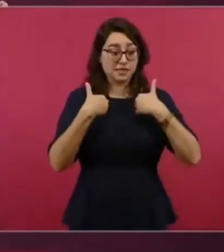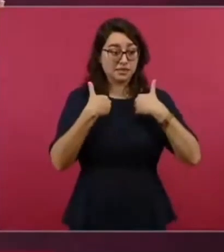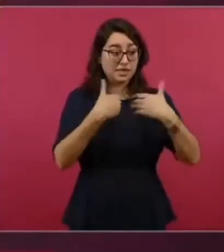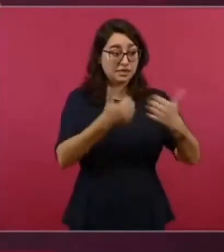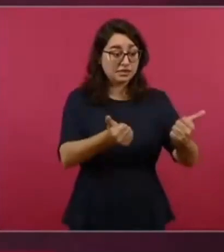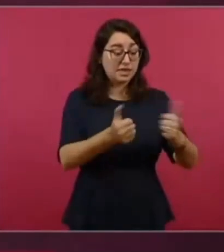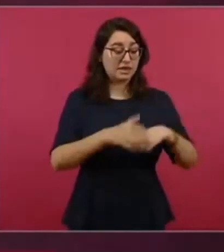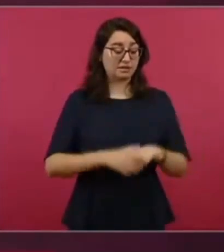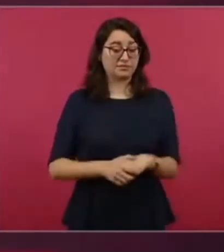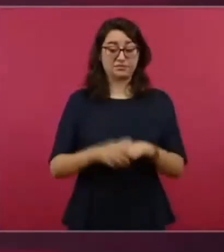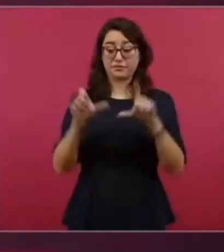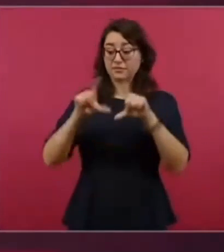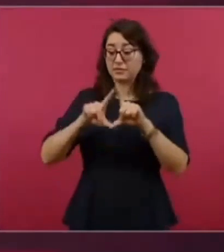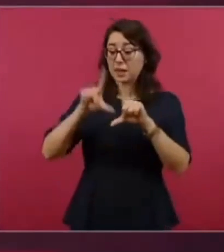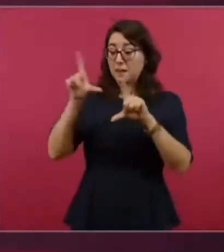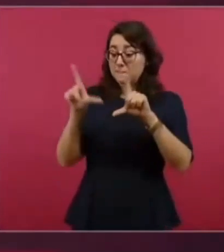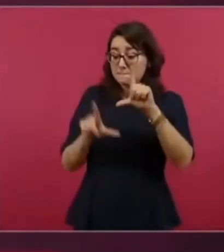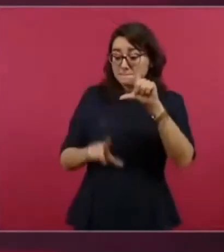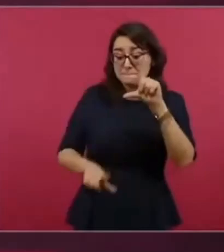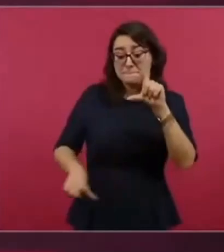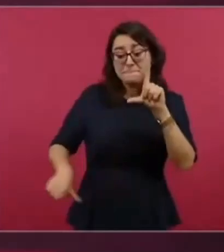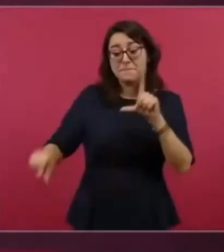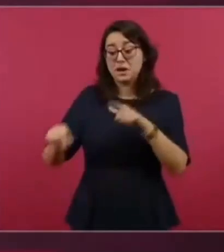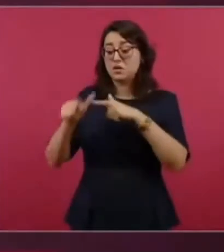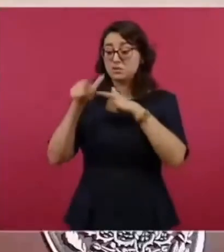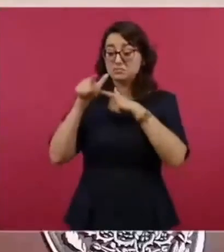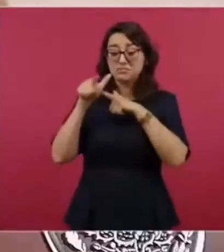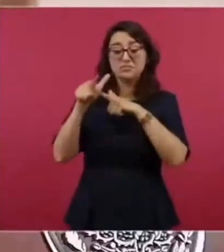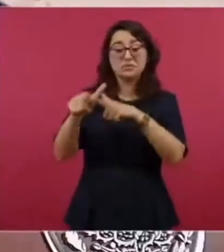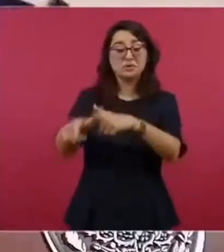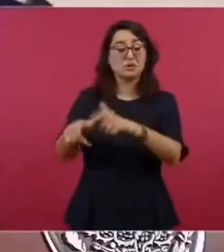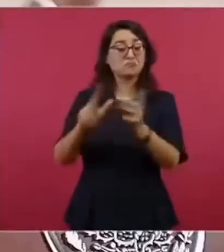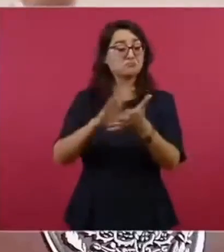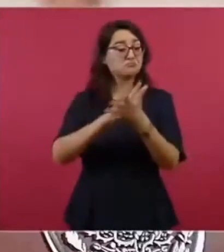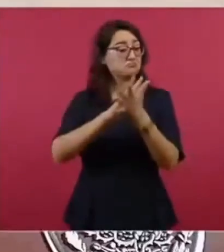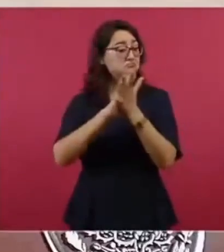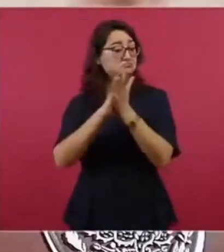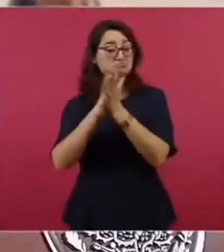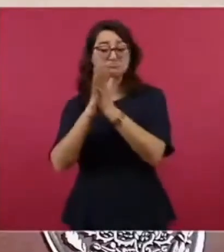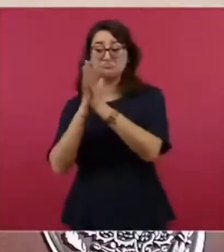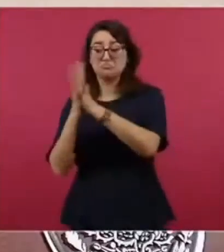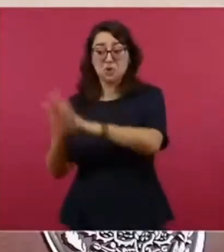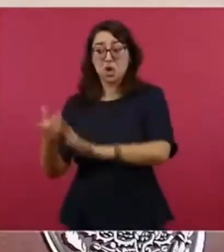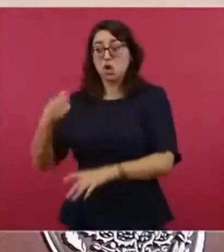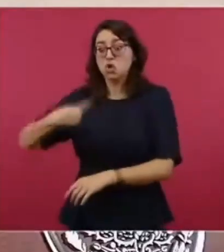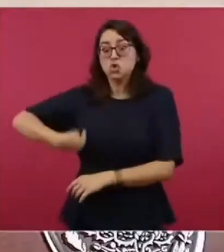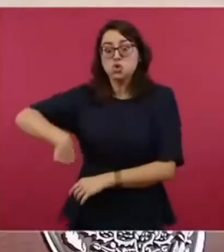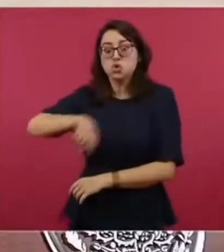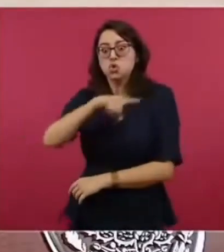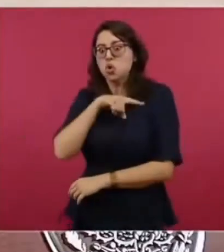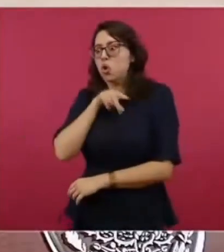ningún temor a nada y que no tendríamos ningún motivo, además